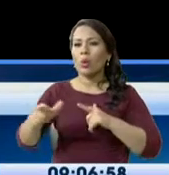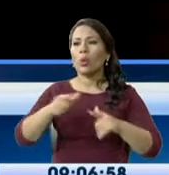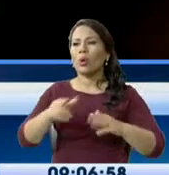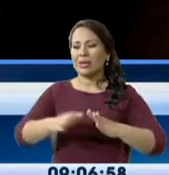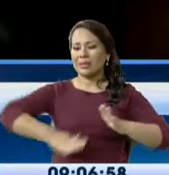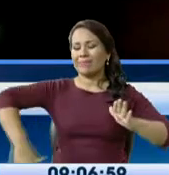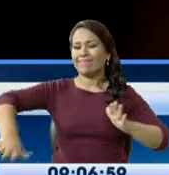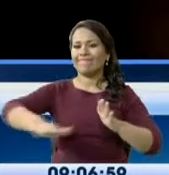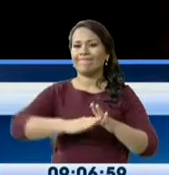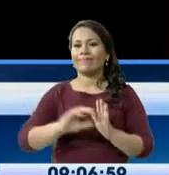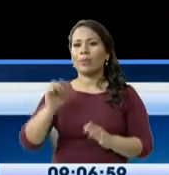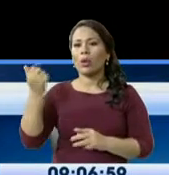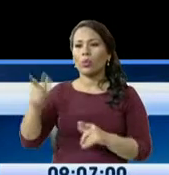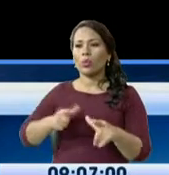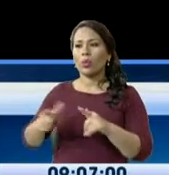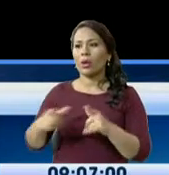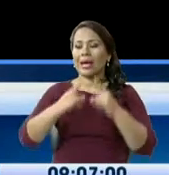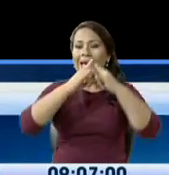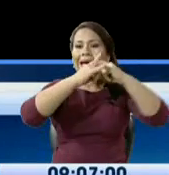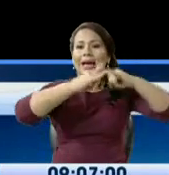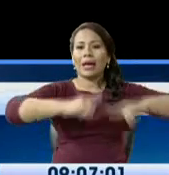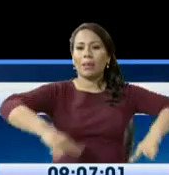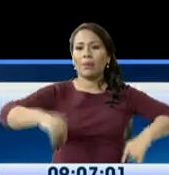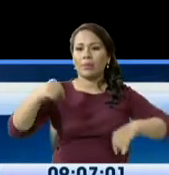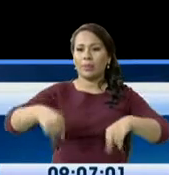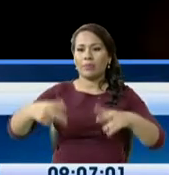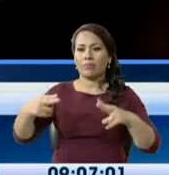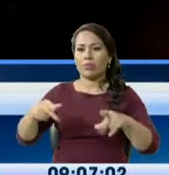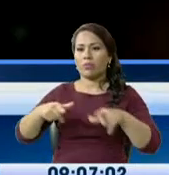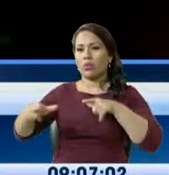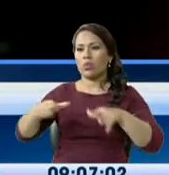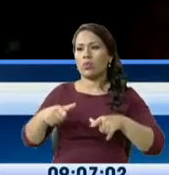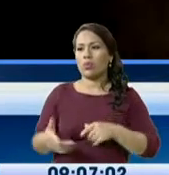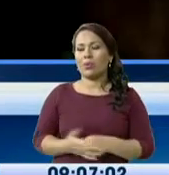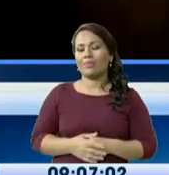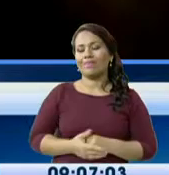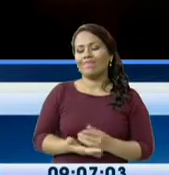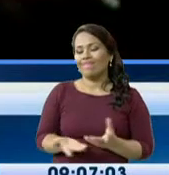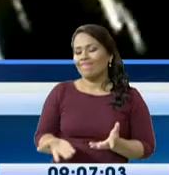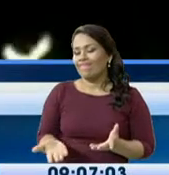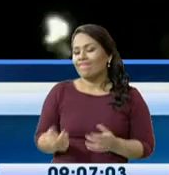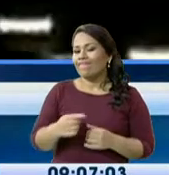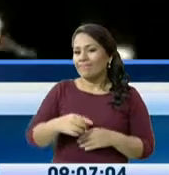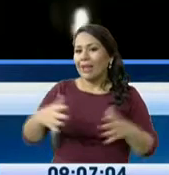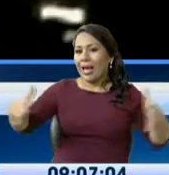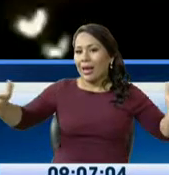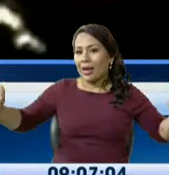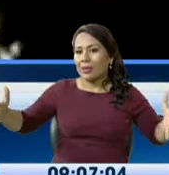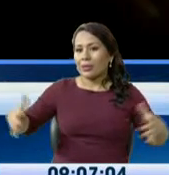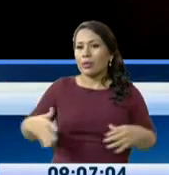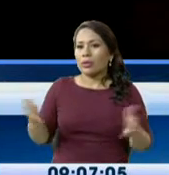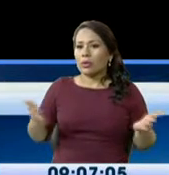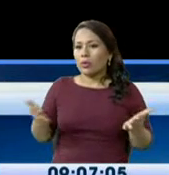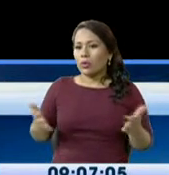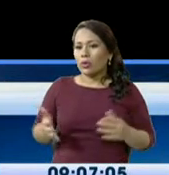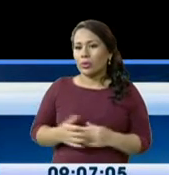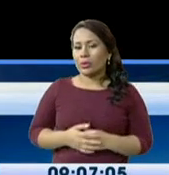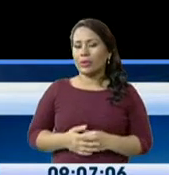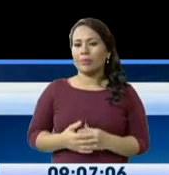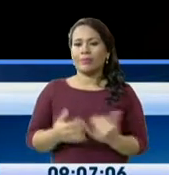término, de pronto campamentos o algo, aquí mismo en este predio bastante grande, en donde tan